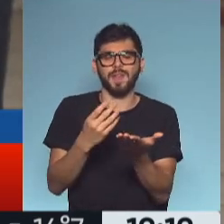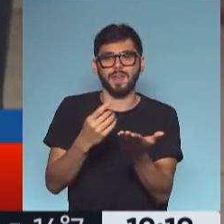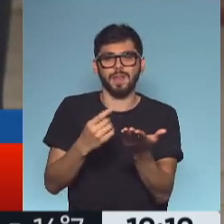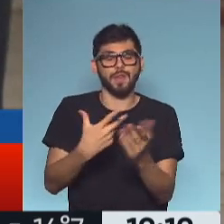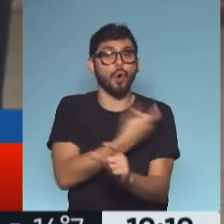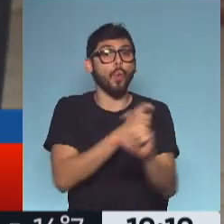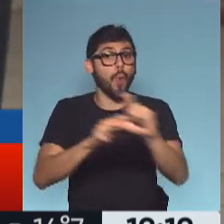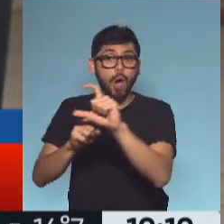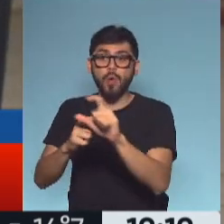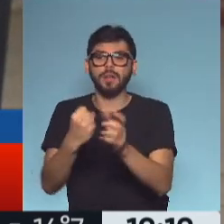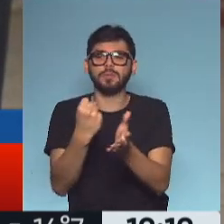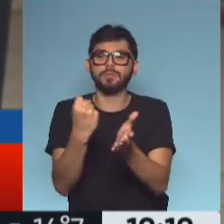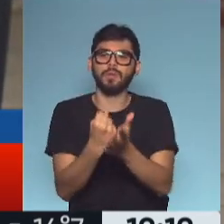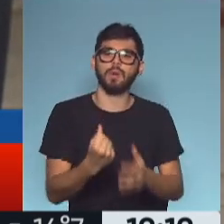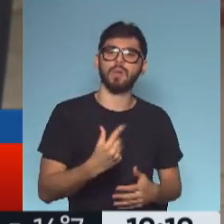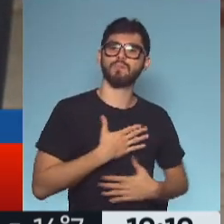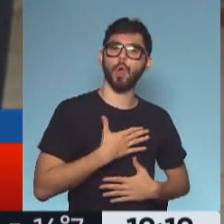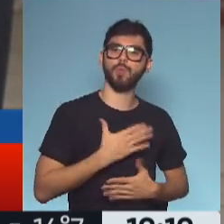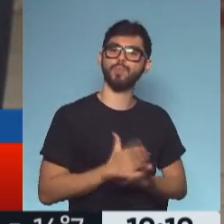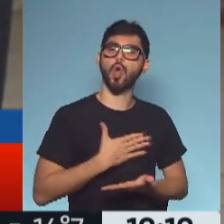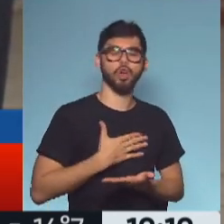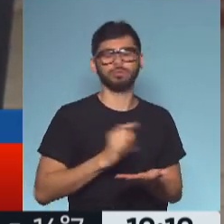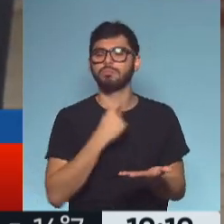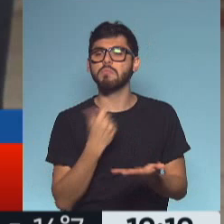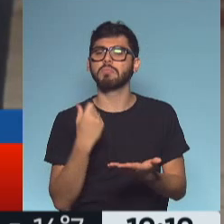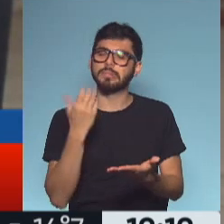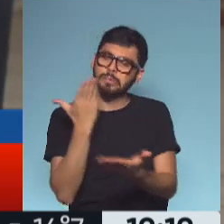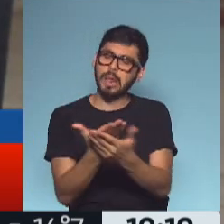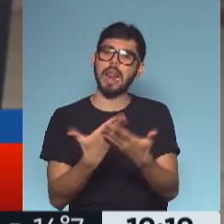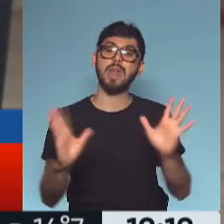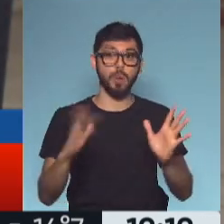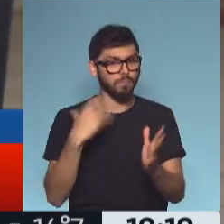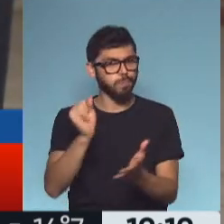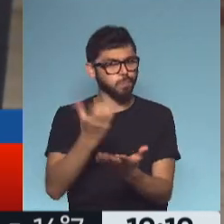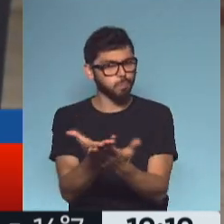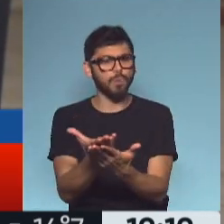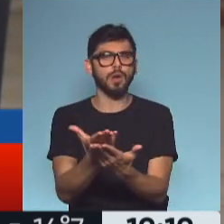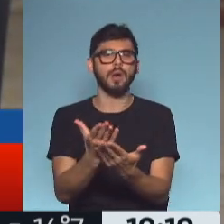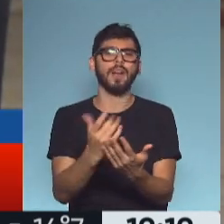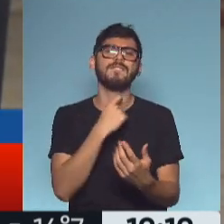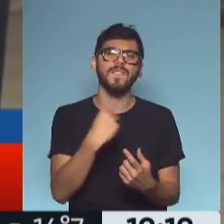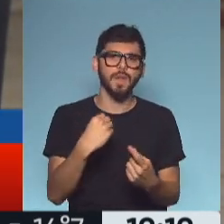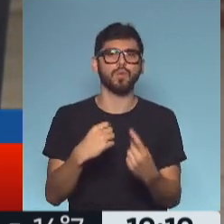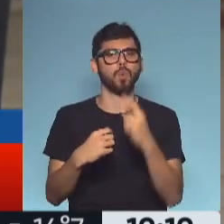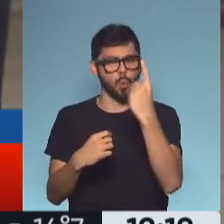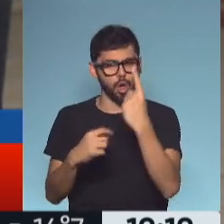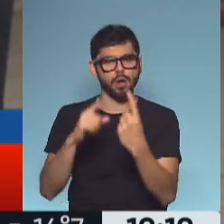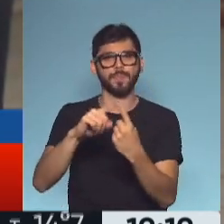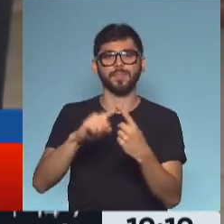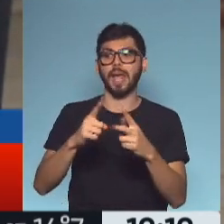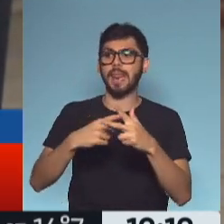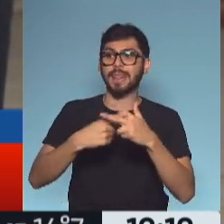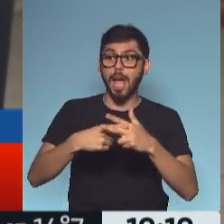las vacunas. Pero no solamente eso, lo que queremos también es, uno, incentivar la transferencia de conocimiento y de